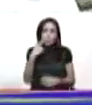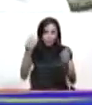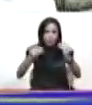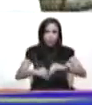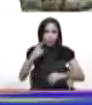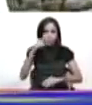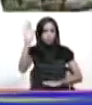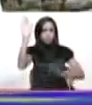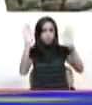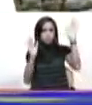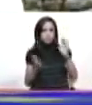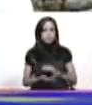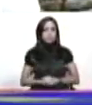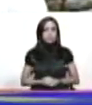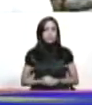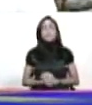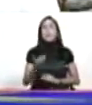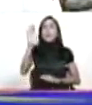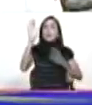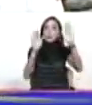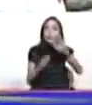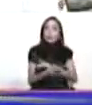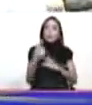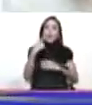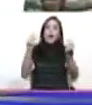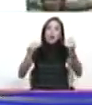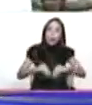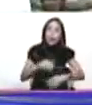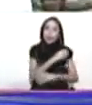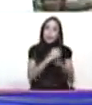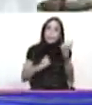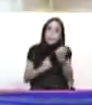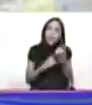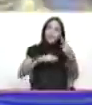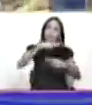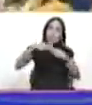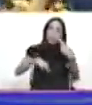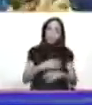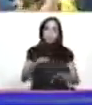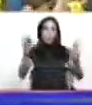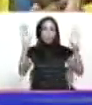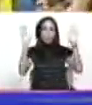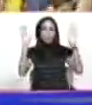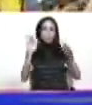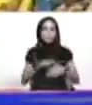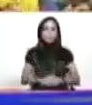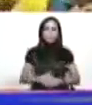Levanten la mano los que estén de acuerdo con esta línea revolucionaria.